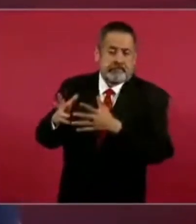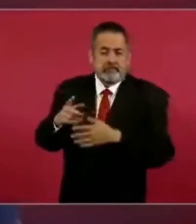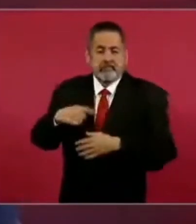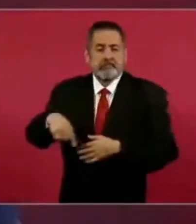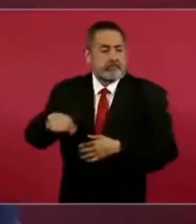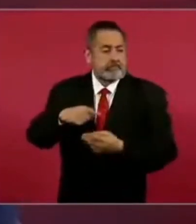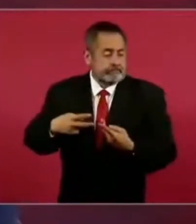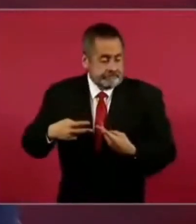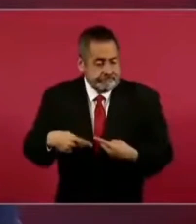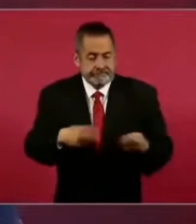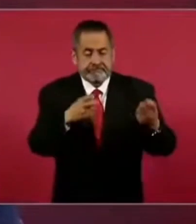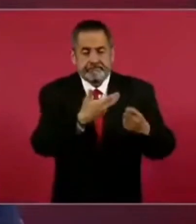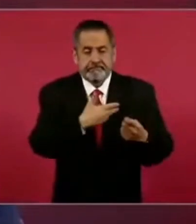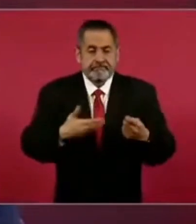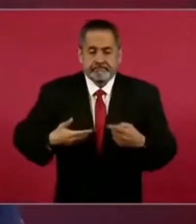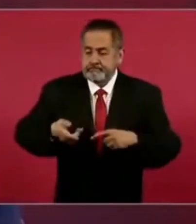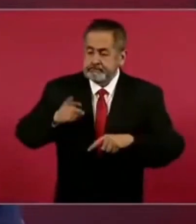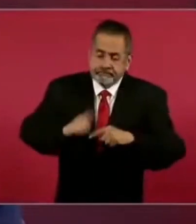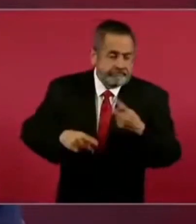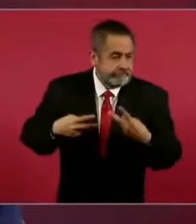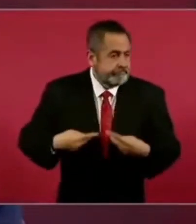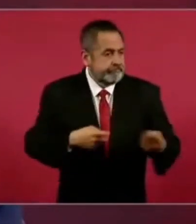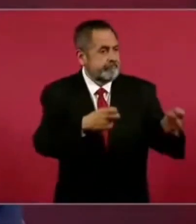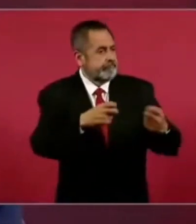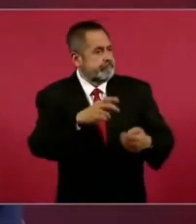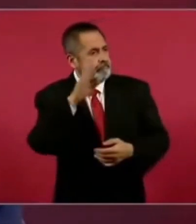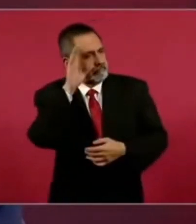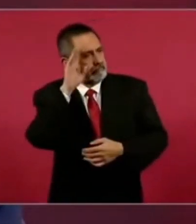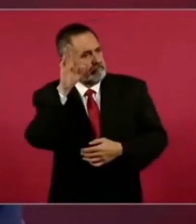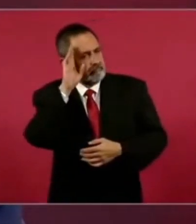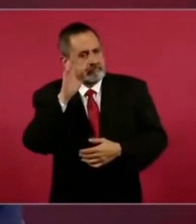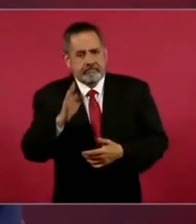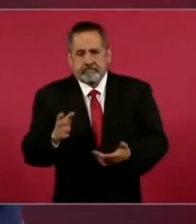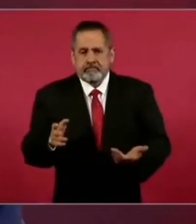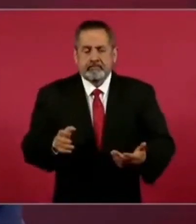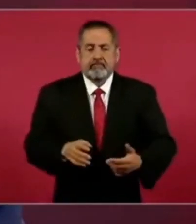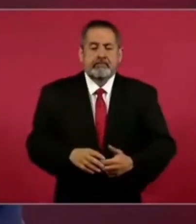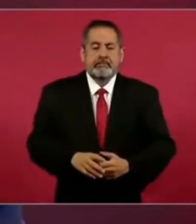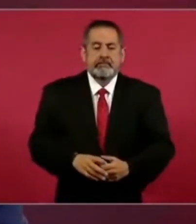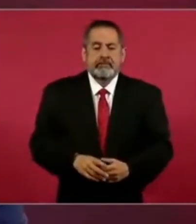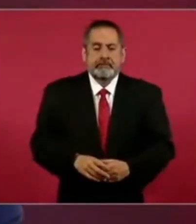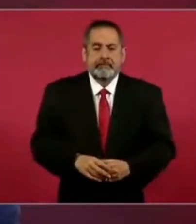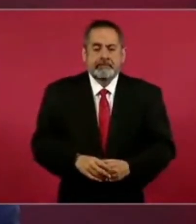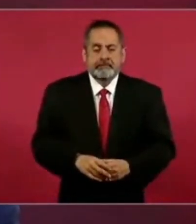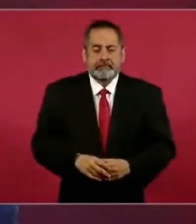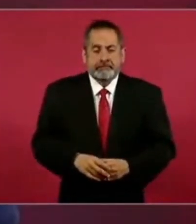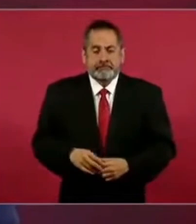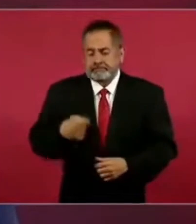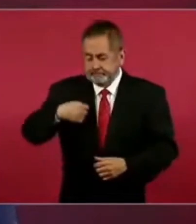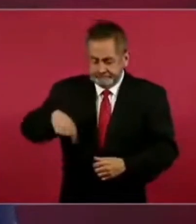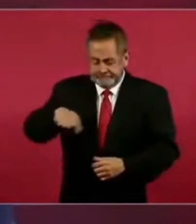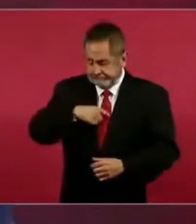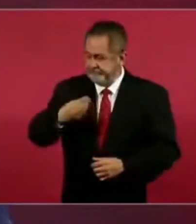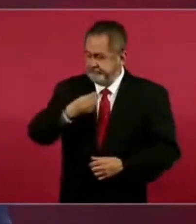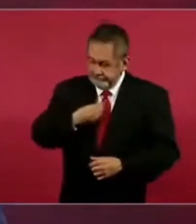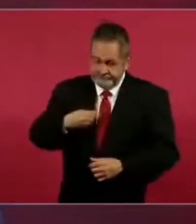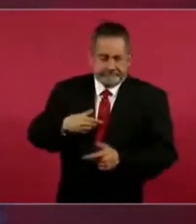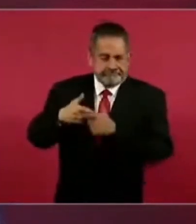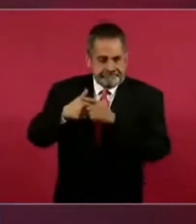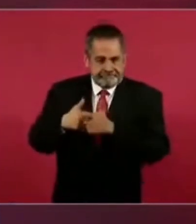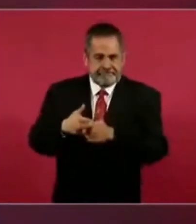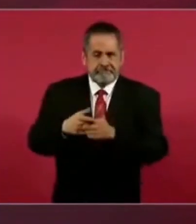robado la presidencia. Y salimos de esa